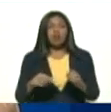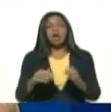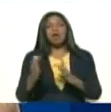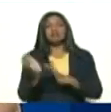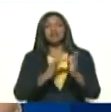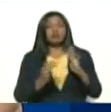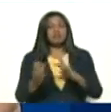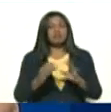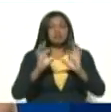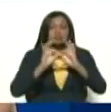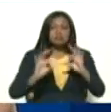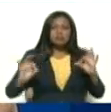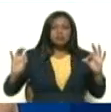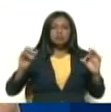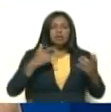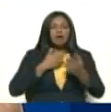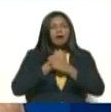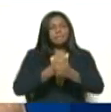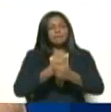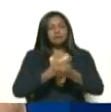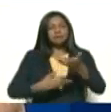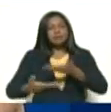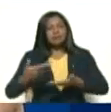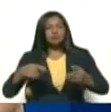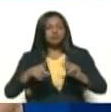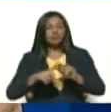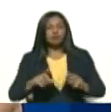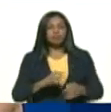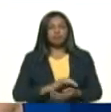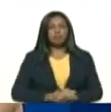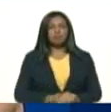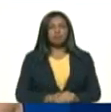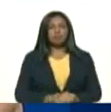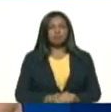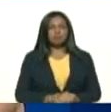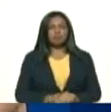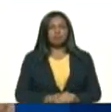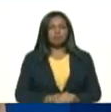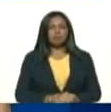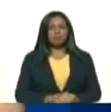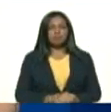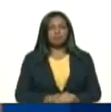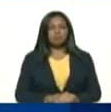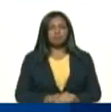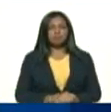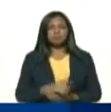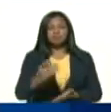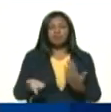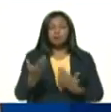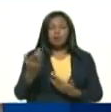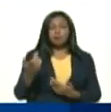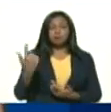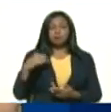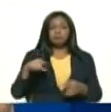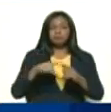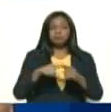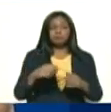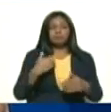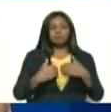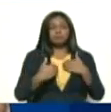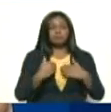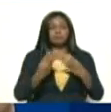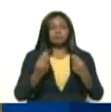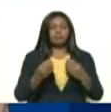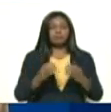en el tiempo, haciendo el bien, amando, sirviendo. Y esa es la importancia que tiene. A mí me preocupa mucho cuando